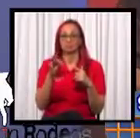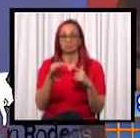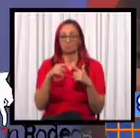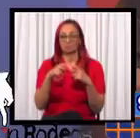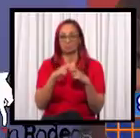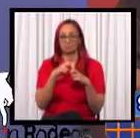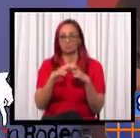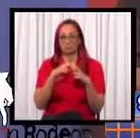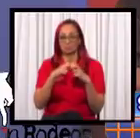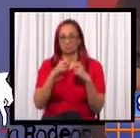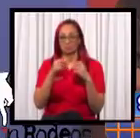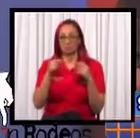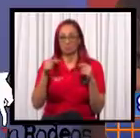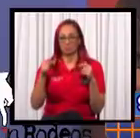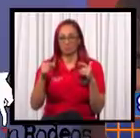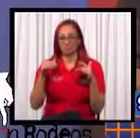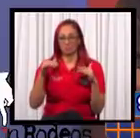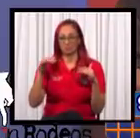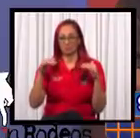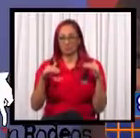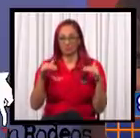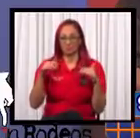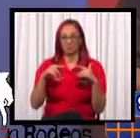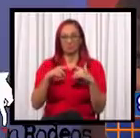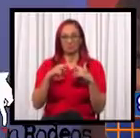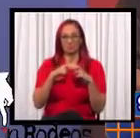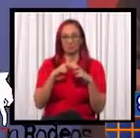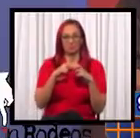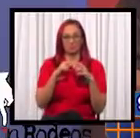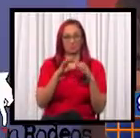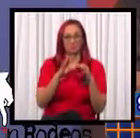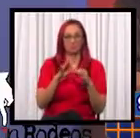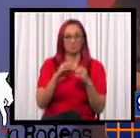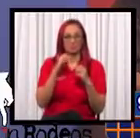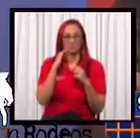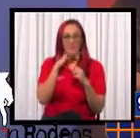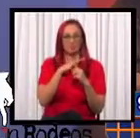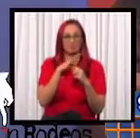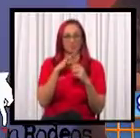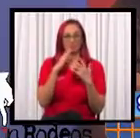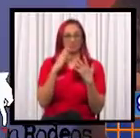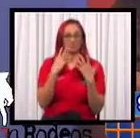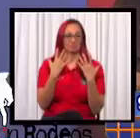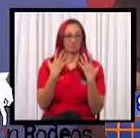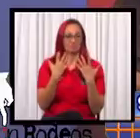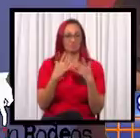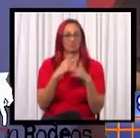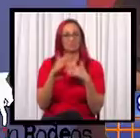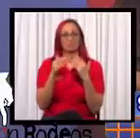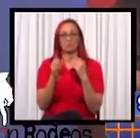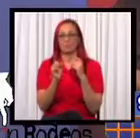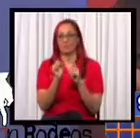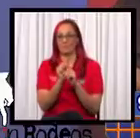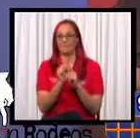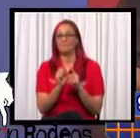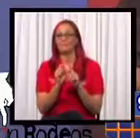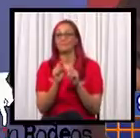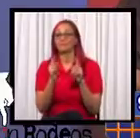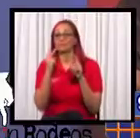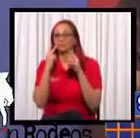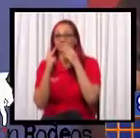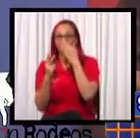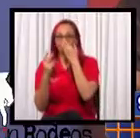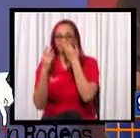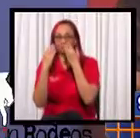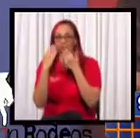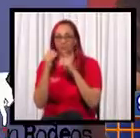suelos, de salinidades, suelos que están contaminados, envenenados, toda esta situación. Pero vean ustedes que para el caso